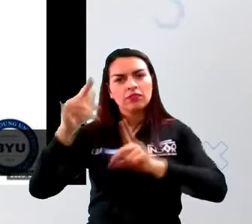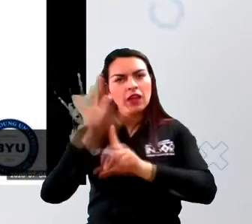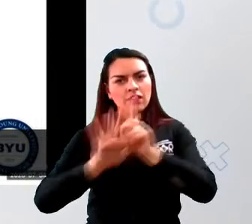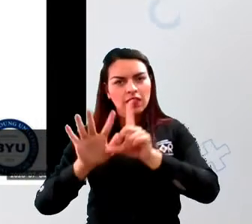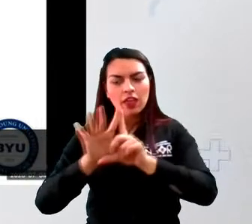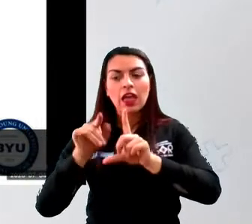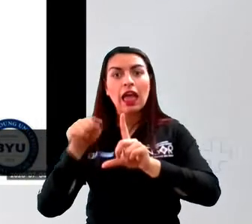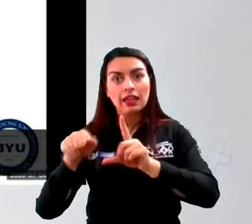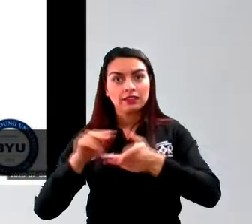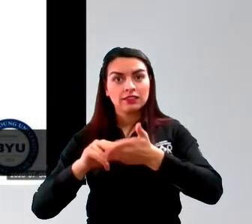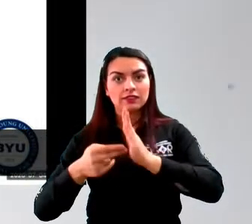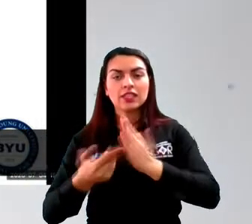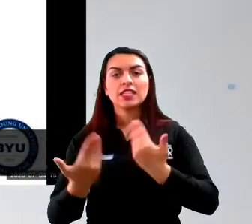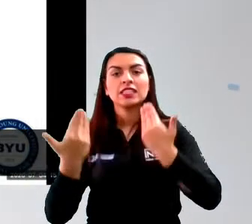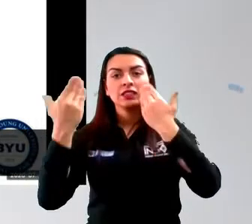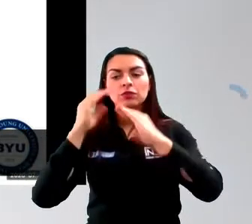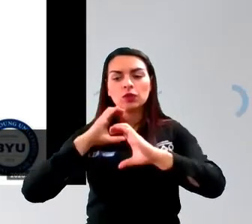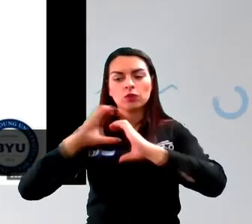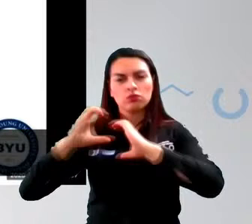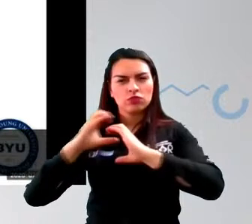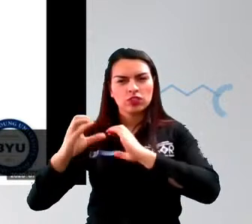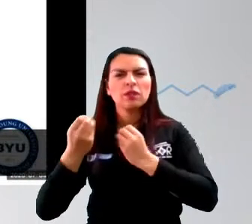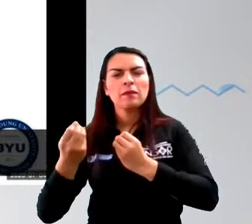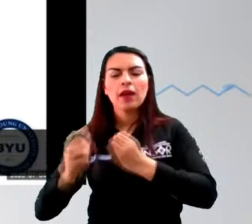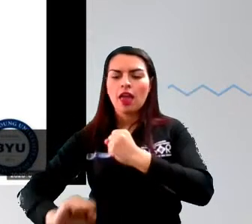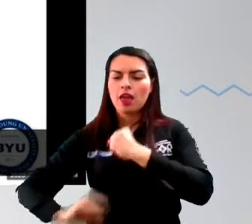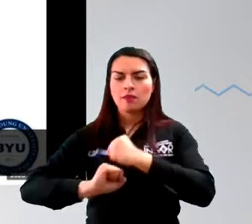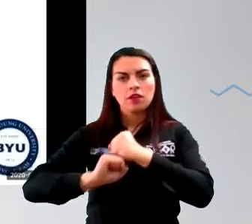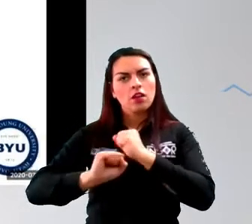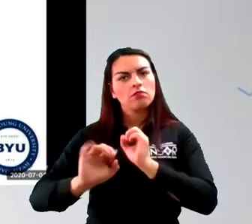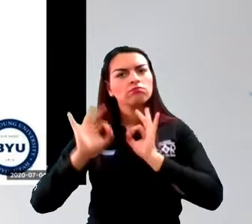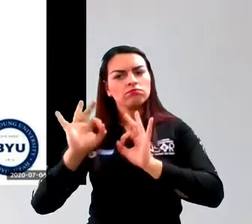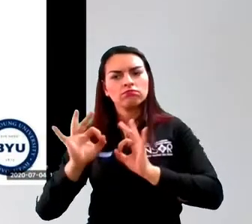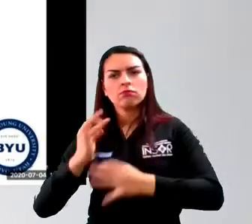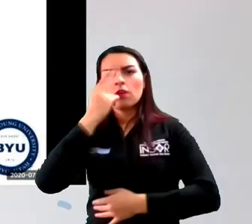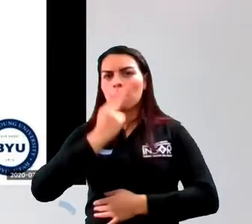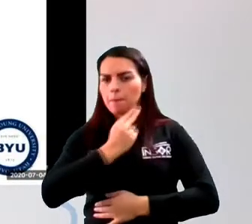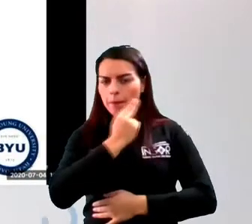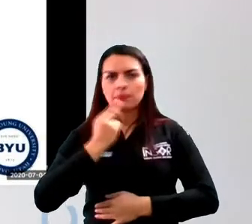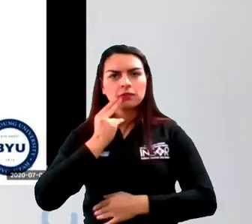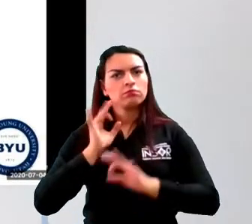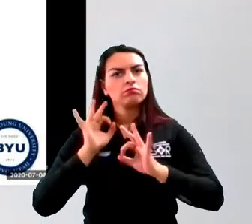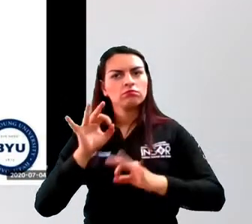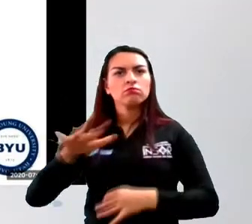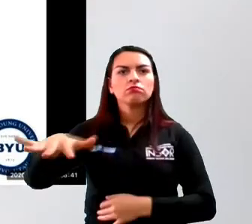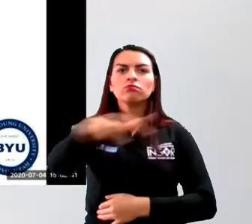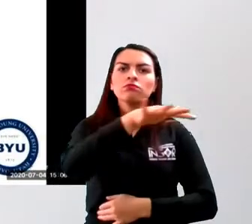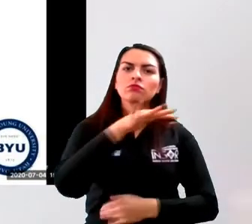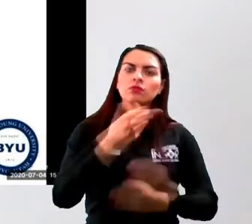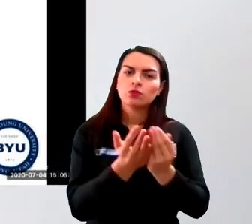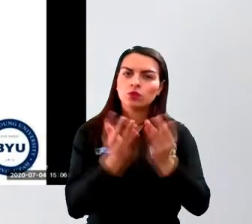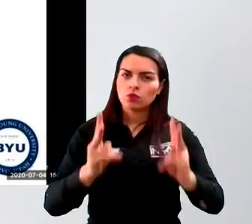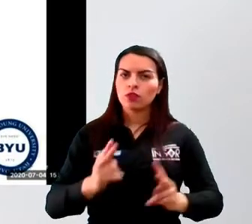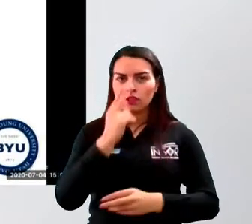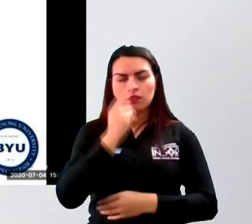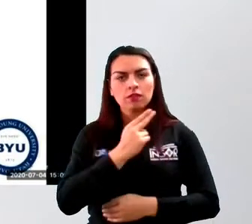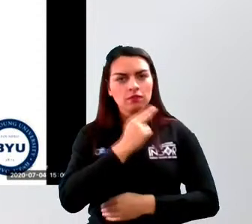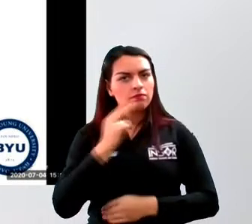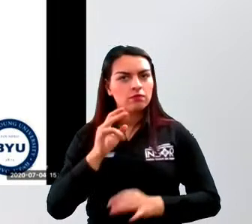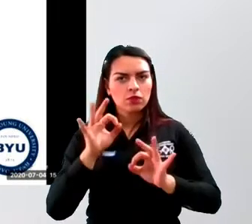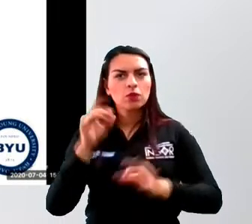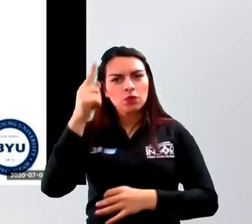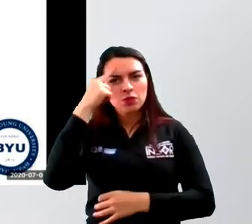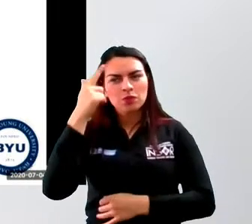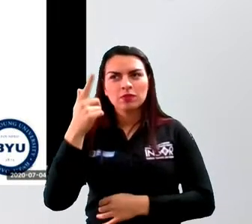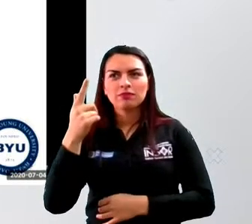a aumentar la presencia y también aumentar el compromiso que tienen los estudiantes, porque saben que si publican